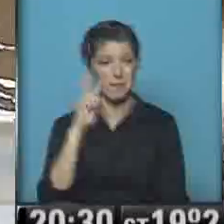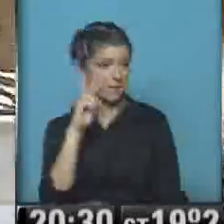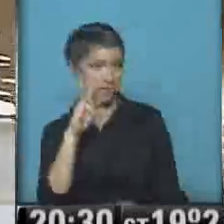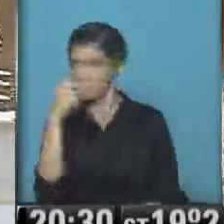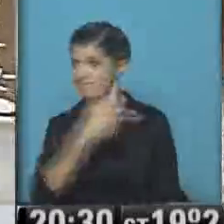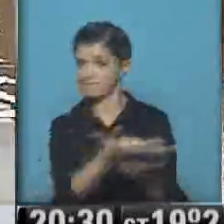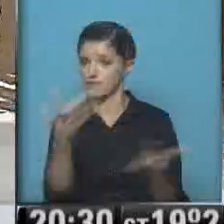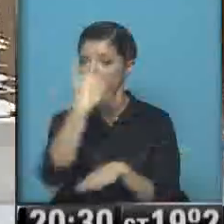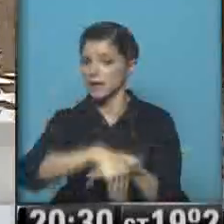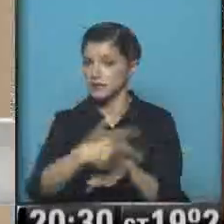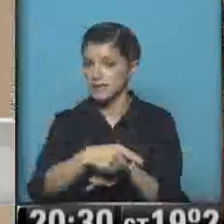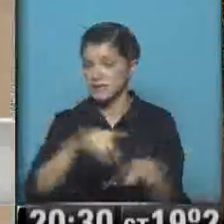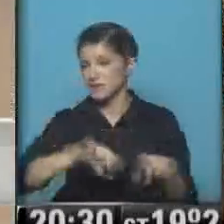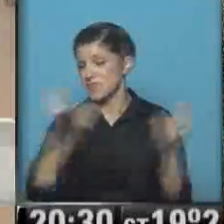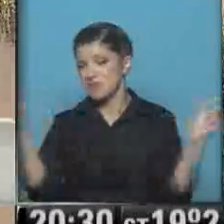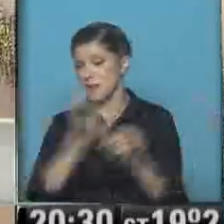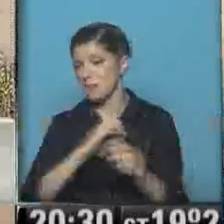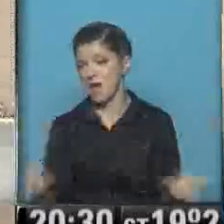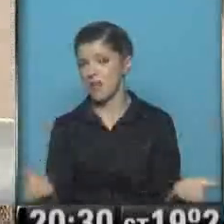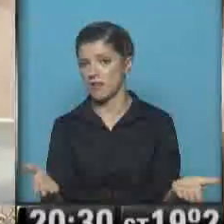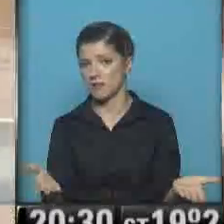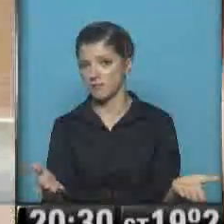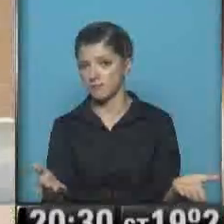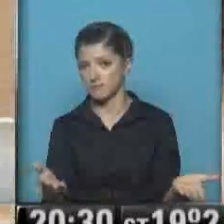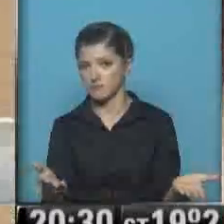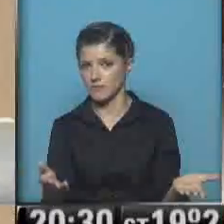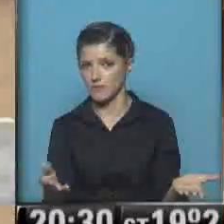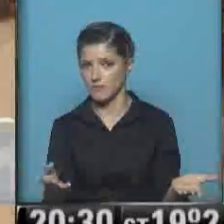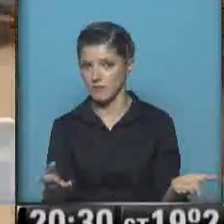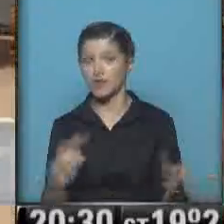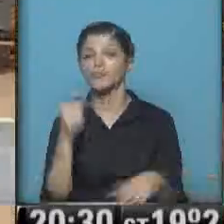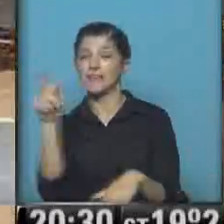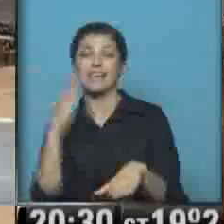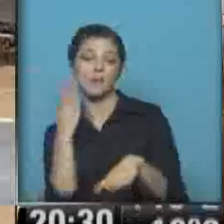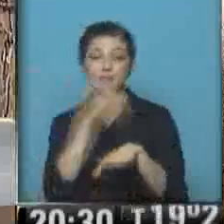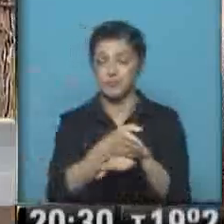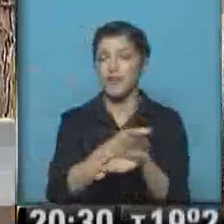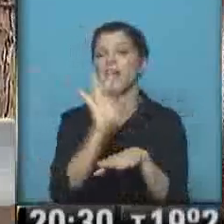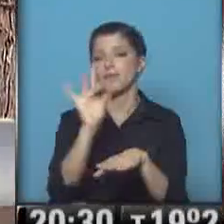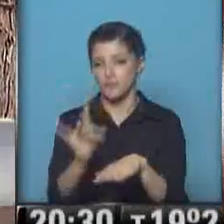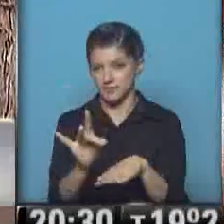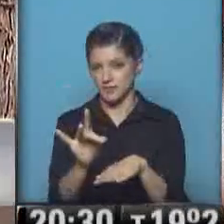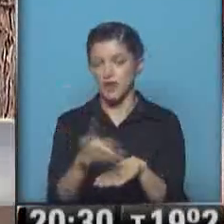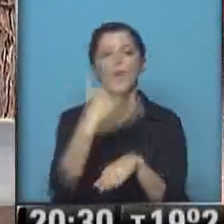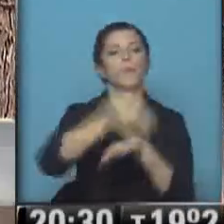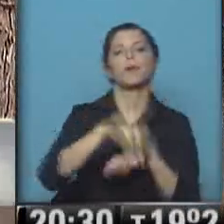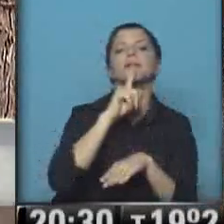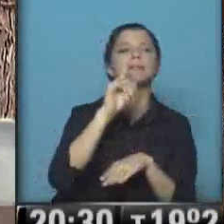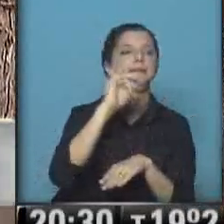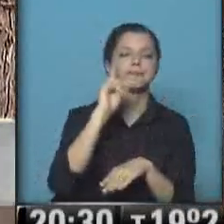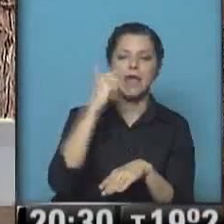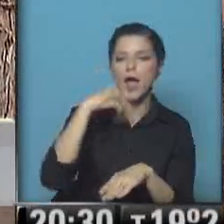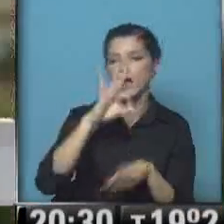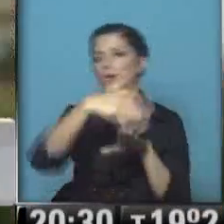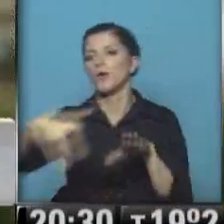como está, destruida totalmente. De donde quiera entrar, está difícil. Entrar por el Tiziano, por San Juan, por San Lorenzo,